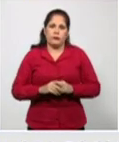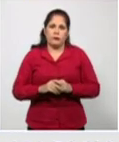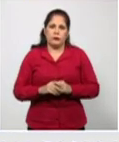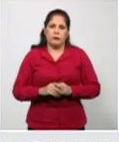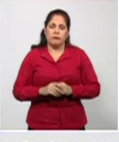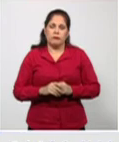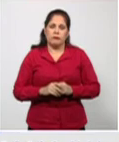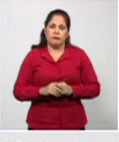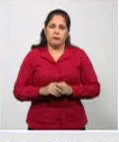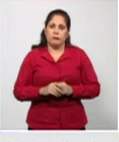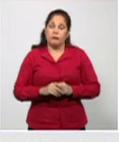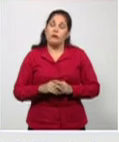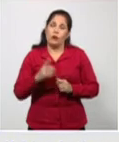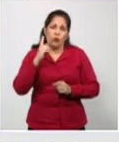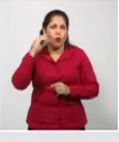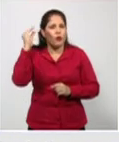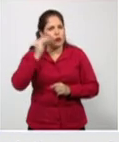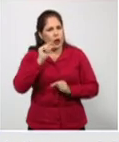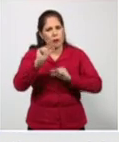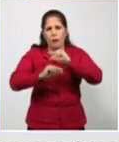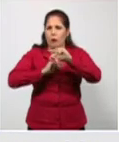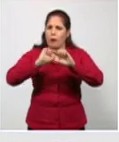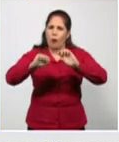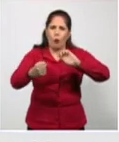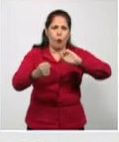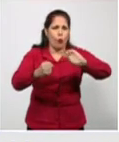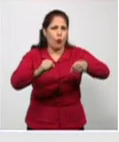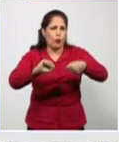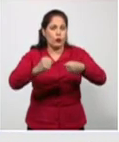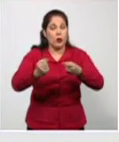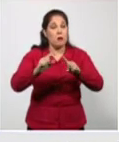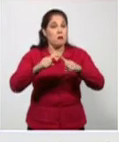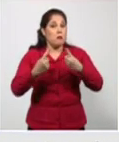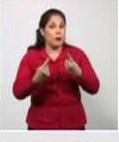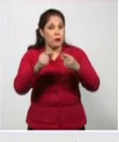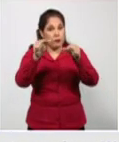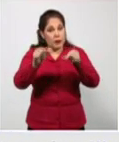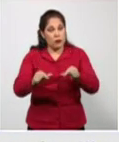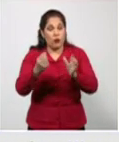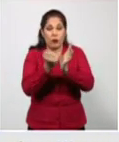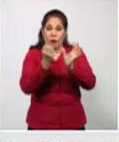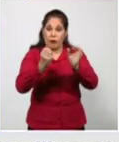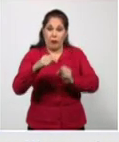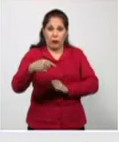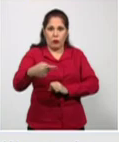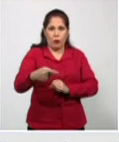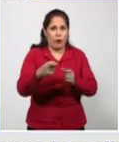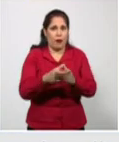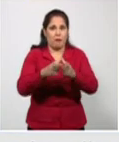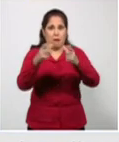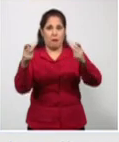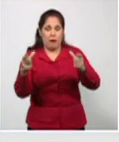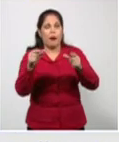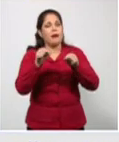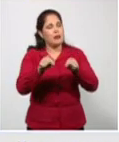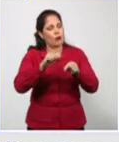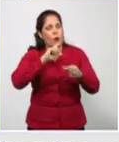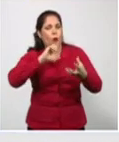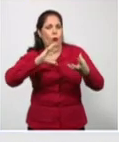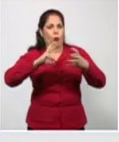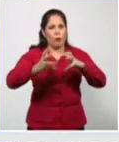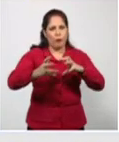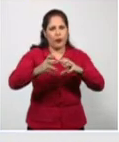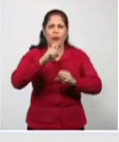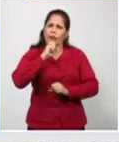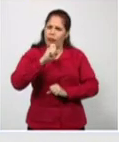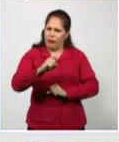no tengo duda que se va a ir controlando. Lo que pasa es que con el número de casos que se confirman diariamente, pues se hace mucho más